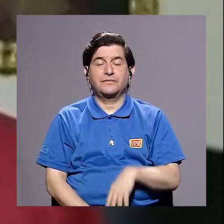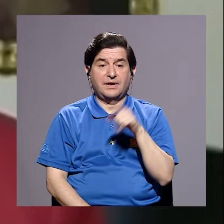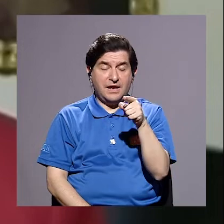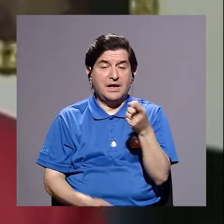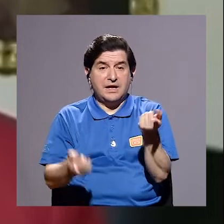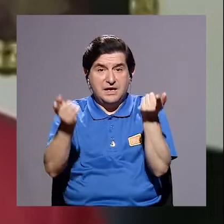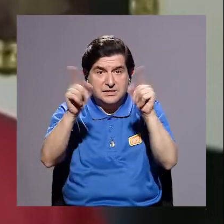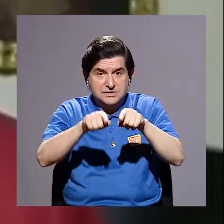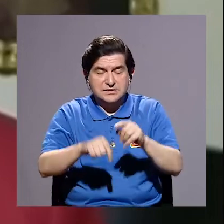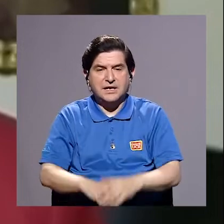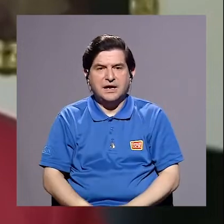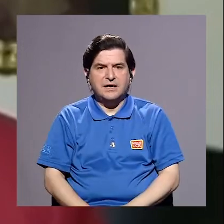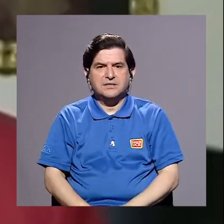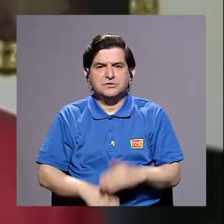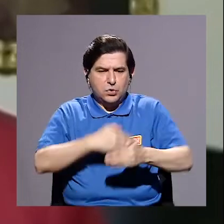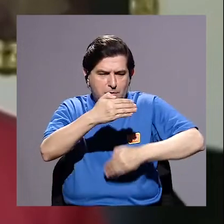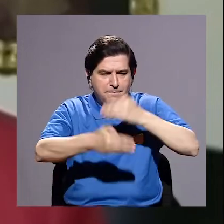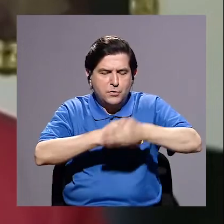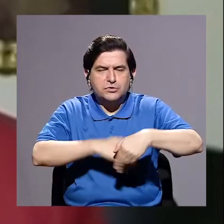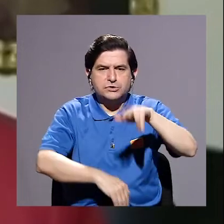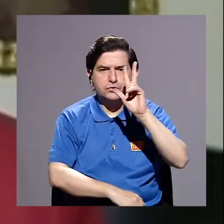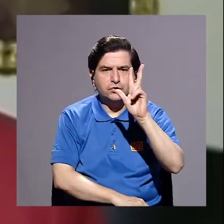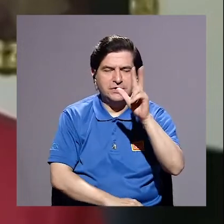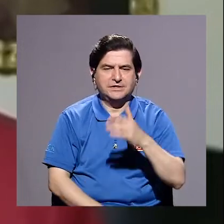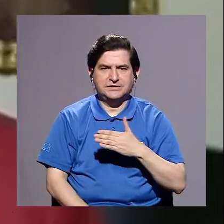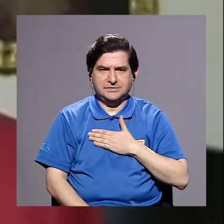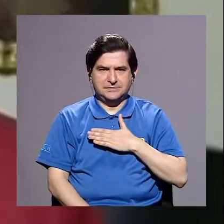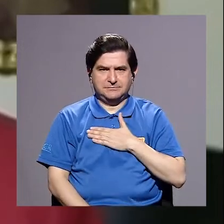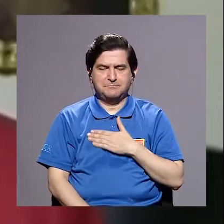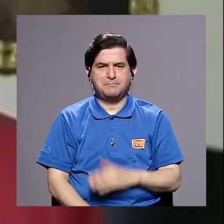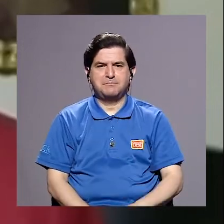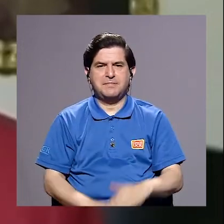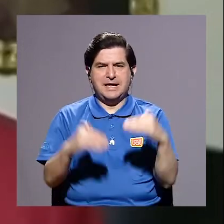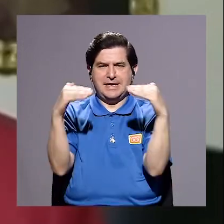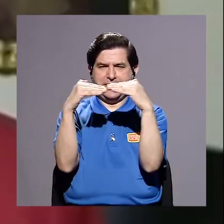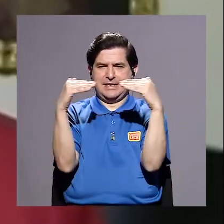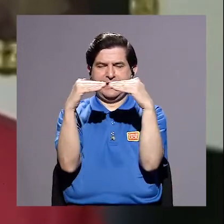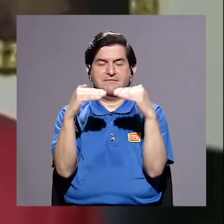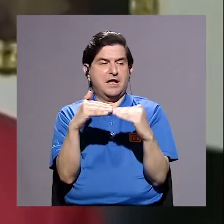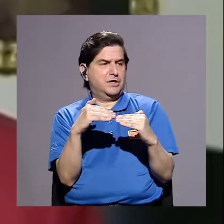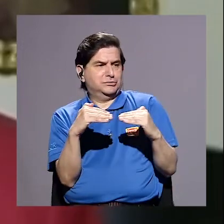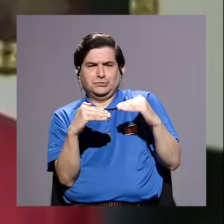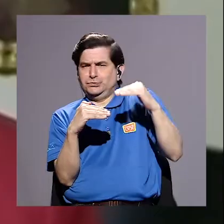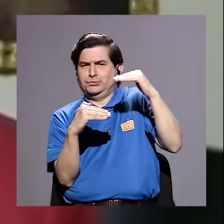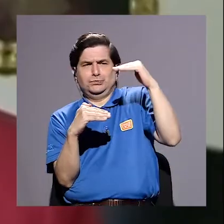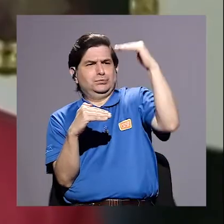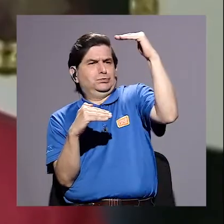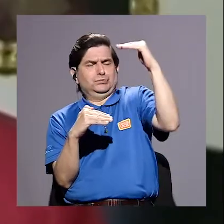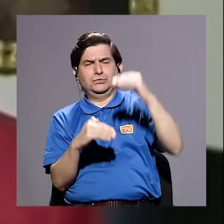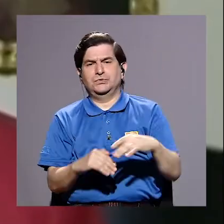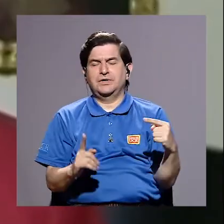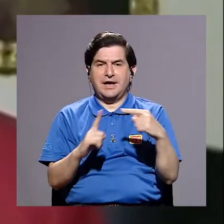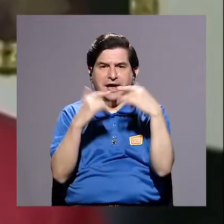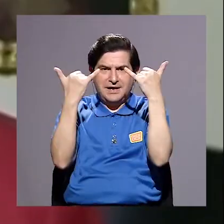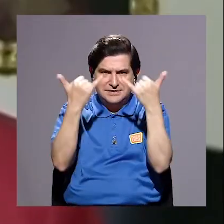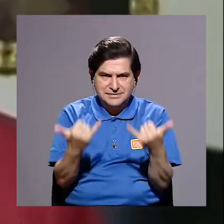nivel 5 con un paso 3. Eso quiere decir que mi estatus era el más alto que a la fecha